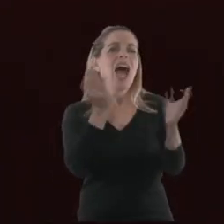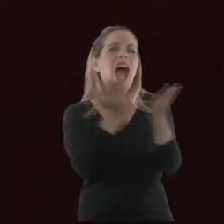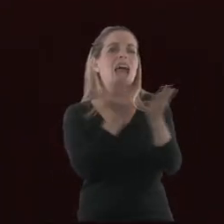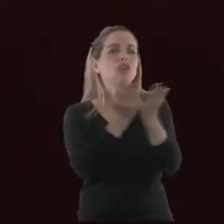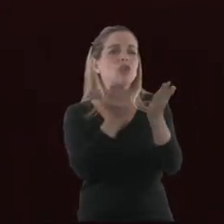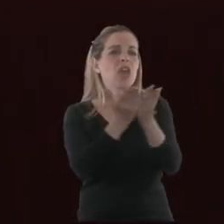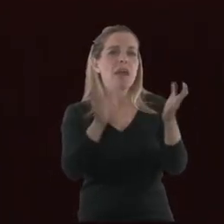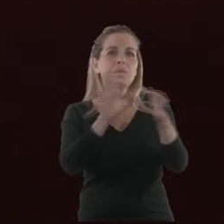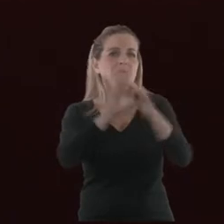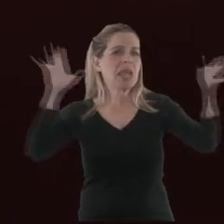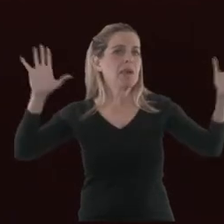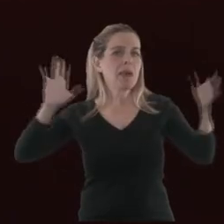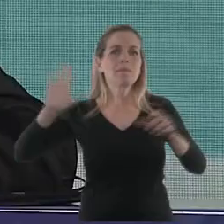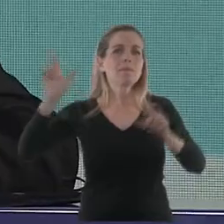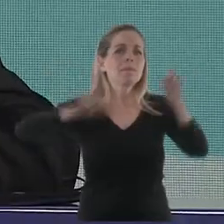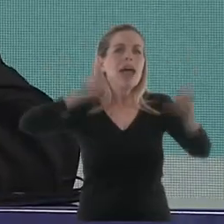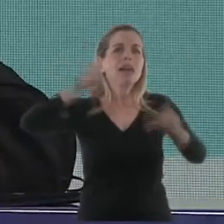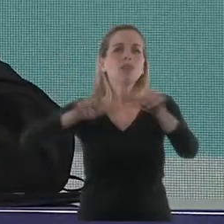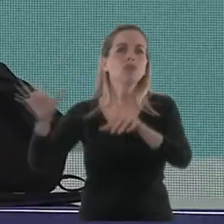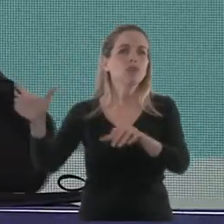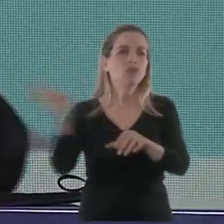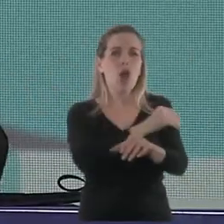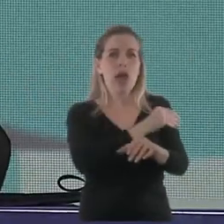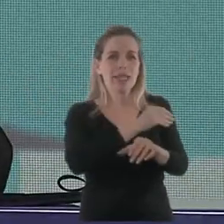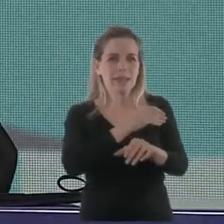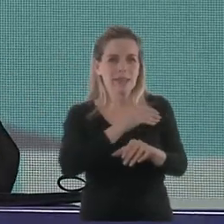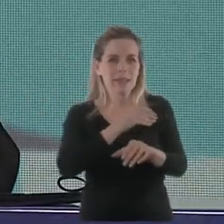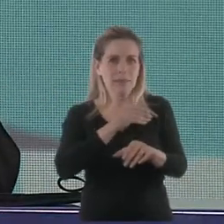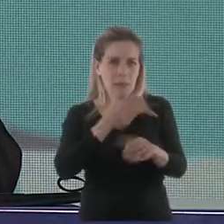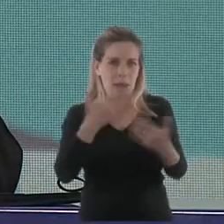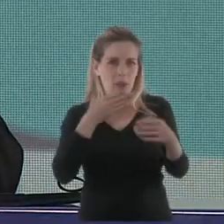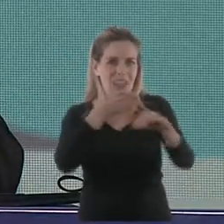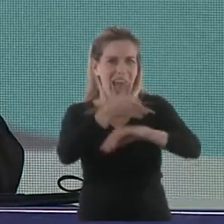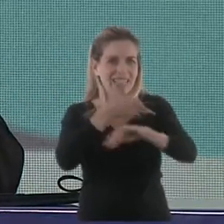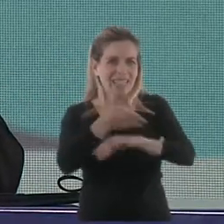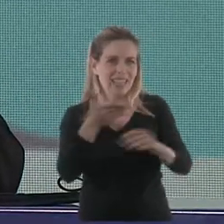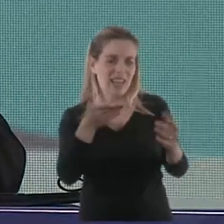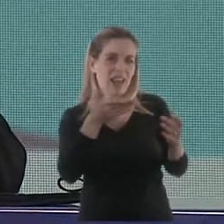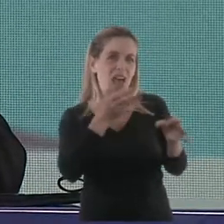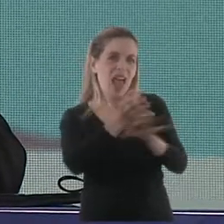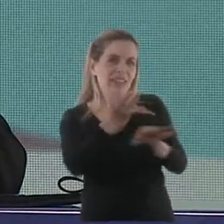de libertad para poder acceder al estudio universitario.